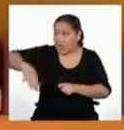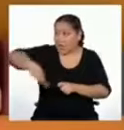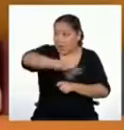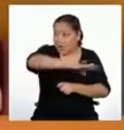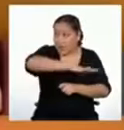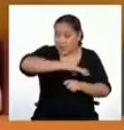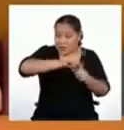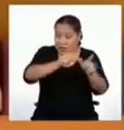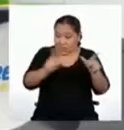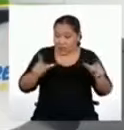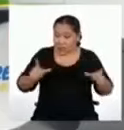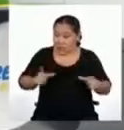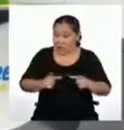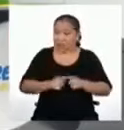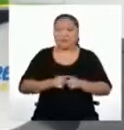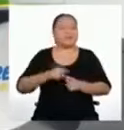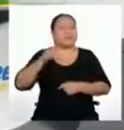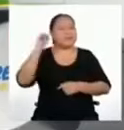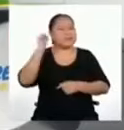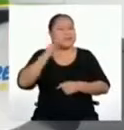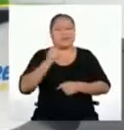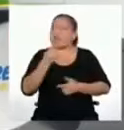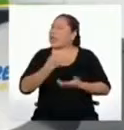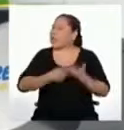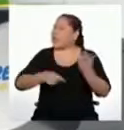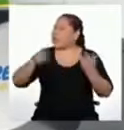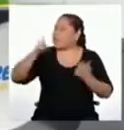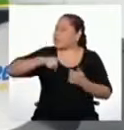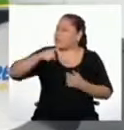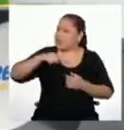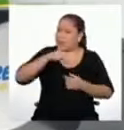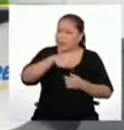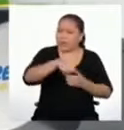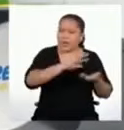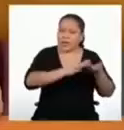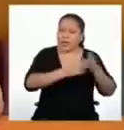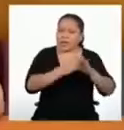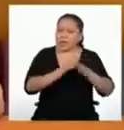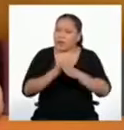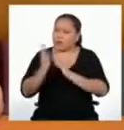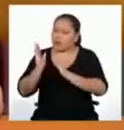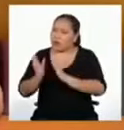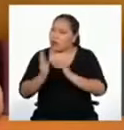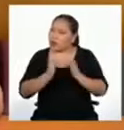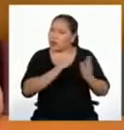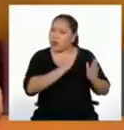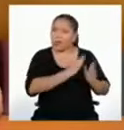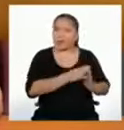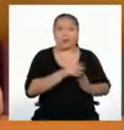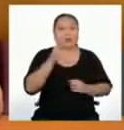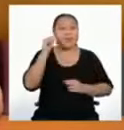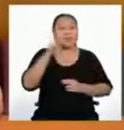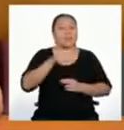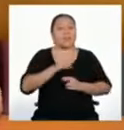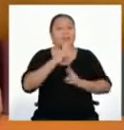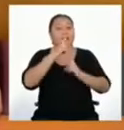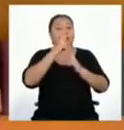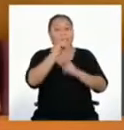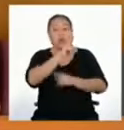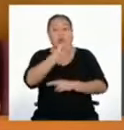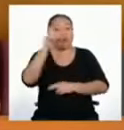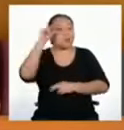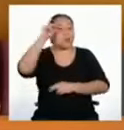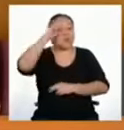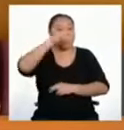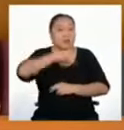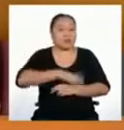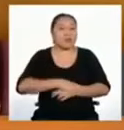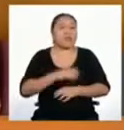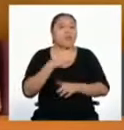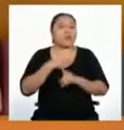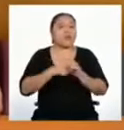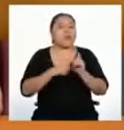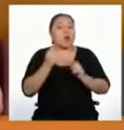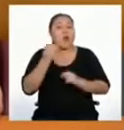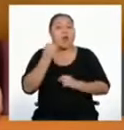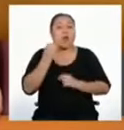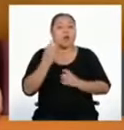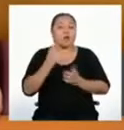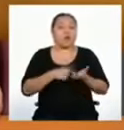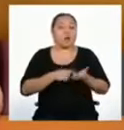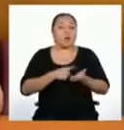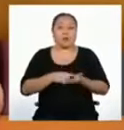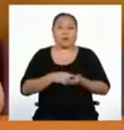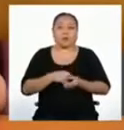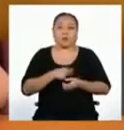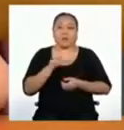Sí, claro. ¿Qué necesita para que la población se organice? La respuesta no es difícil, pero muchas veces